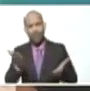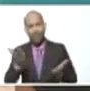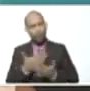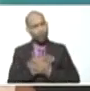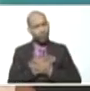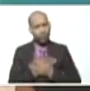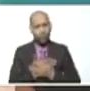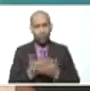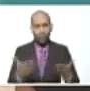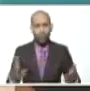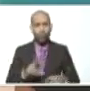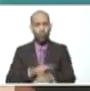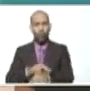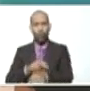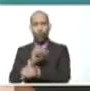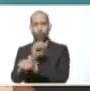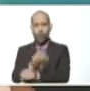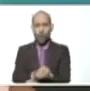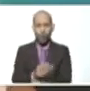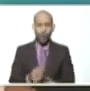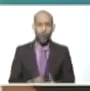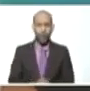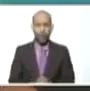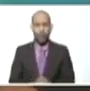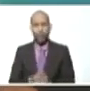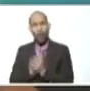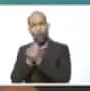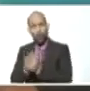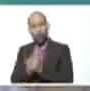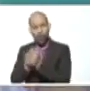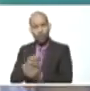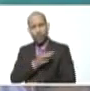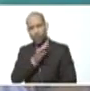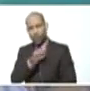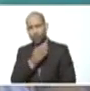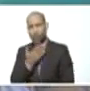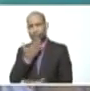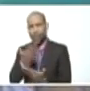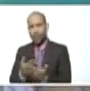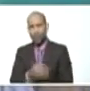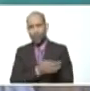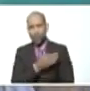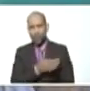entregado el Beato José Gregorio, roguemos al Señor.